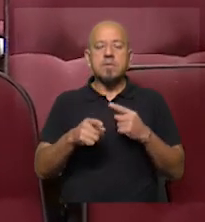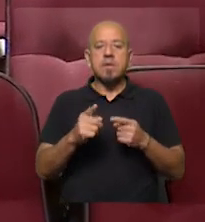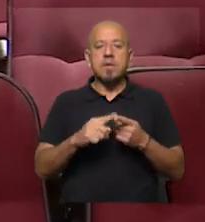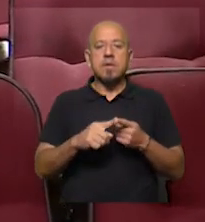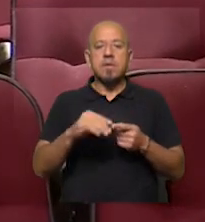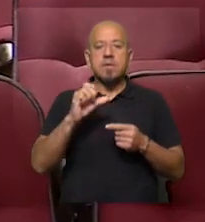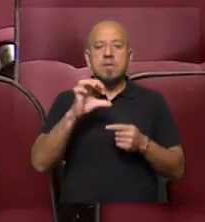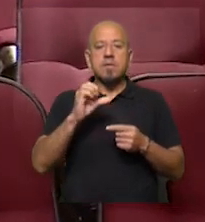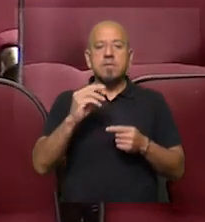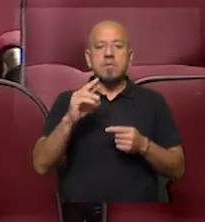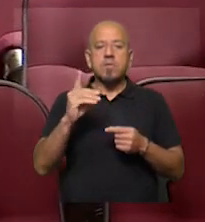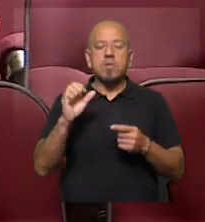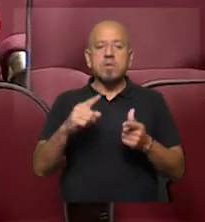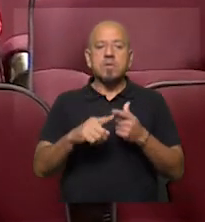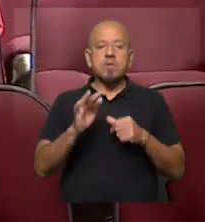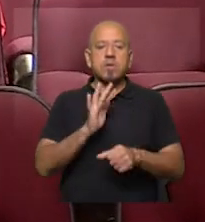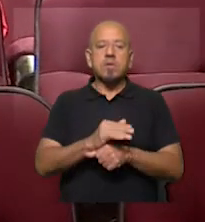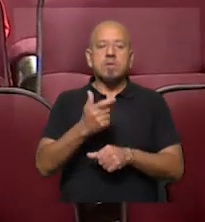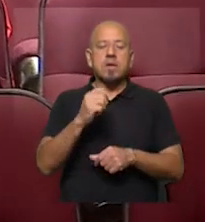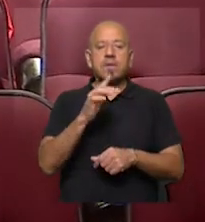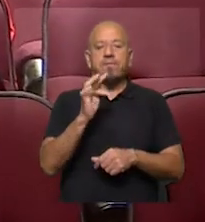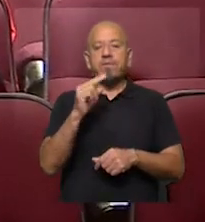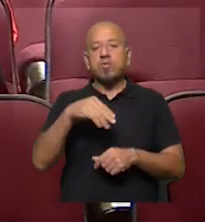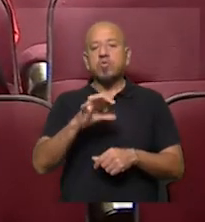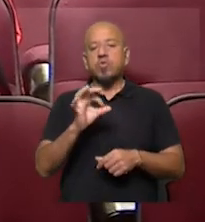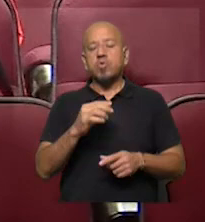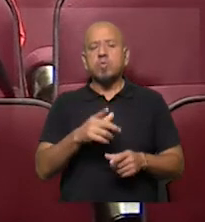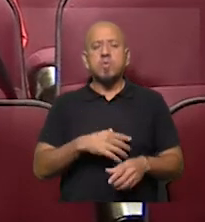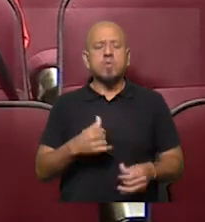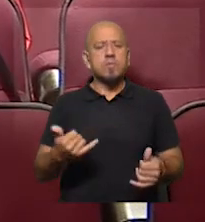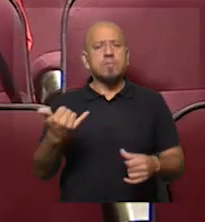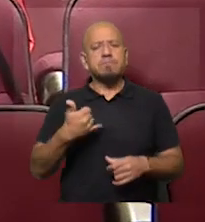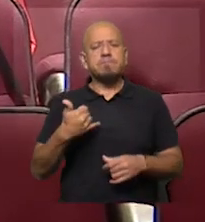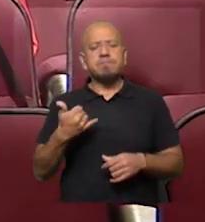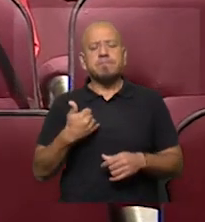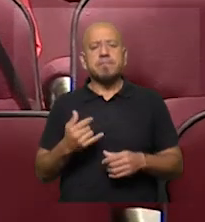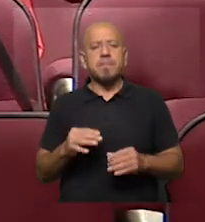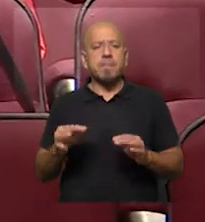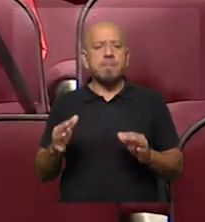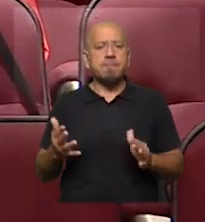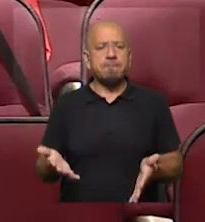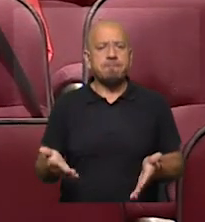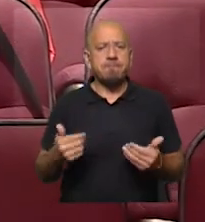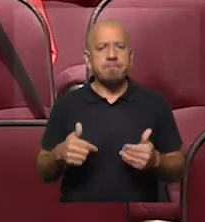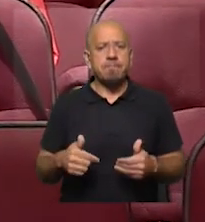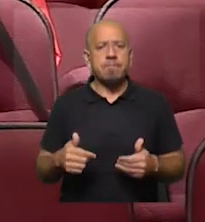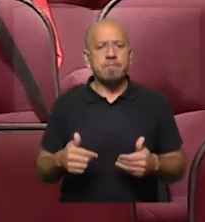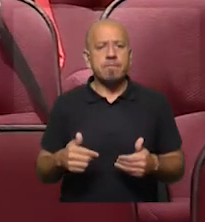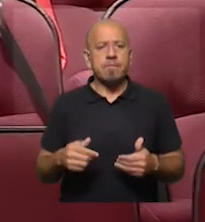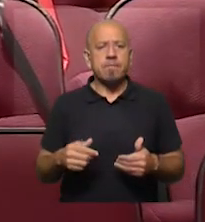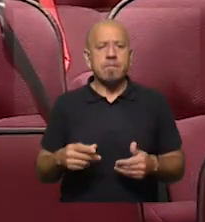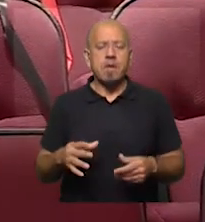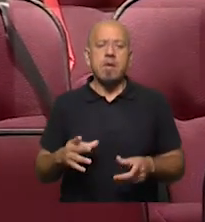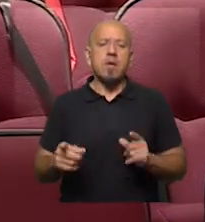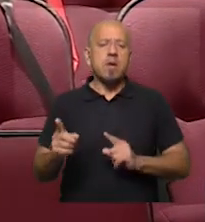y con la actriz Alicia Alfonso a mi derecha, que me van a contar un poquito de qué va esta obra. Bueno, ya tuvieron